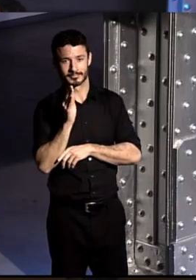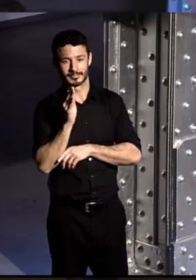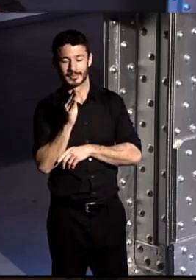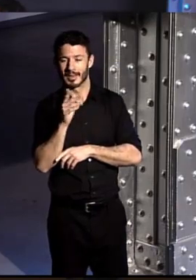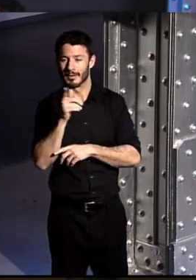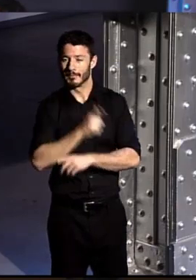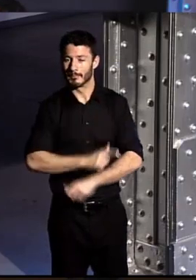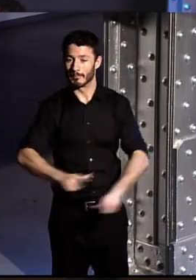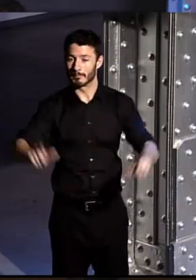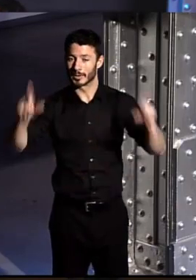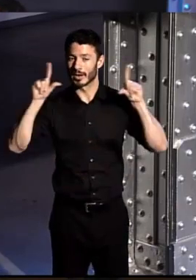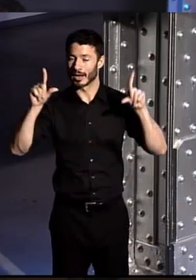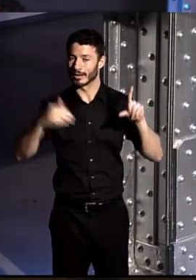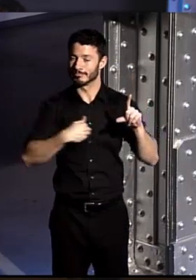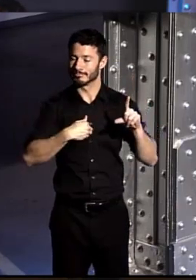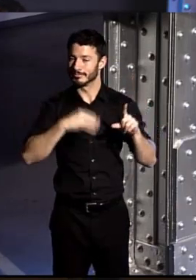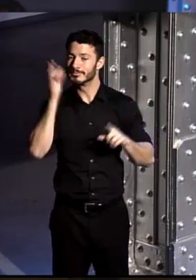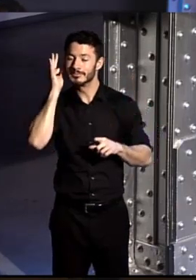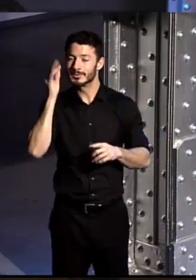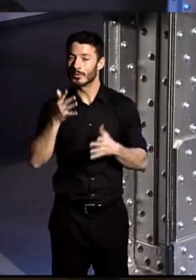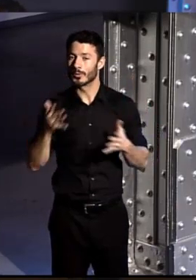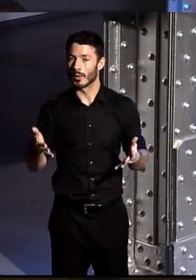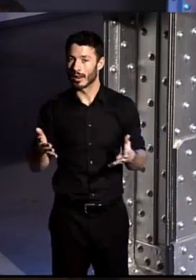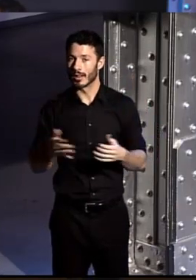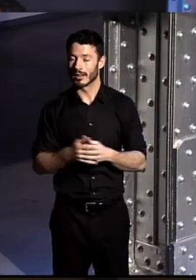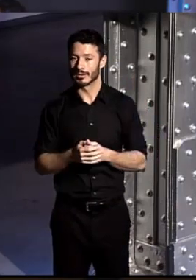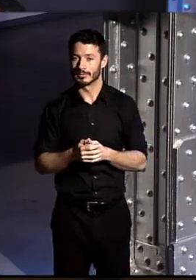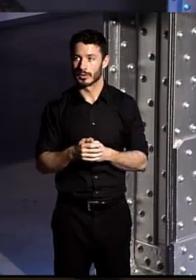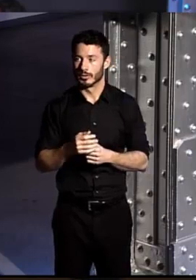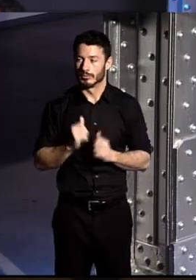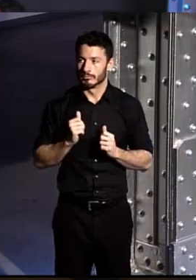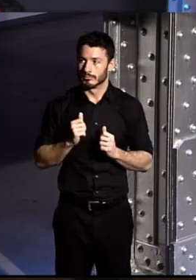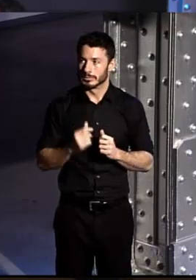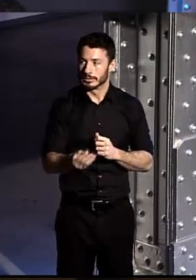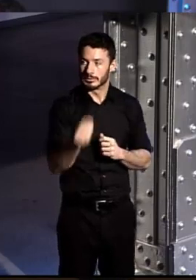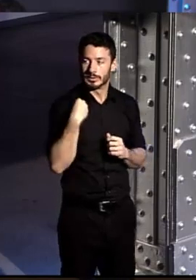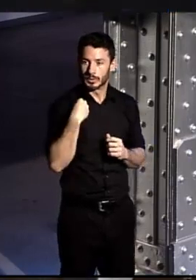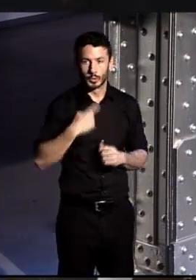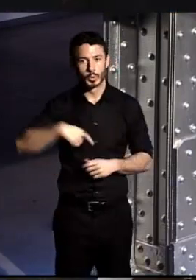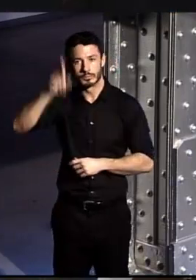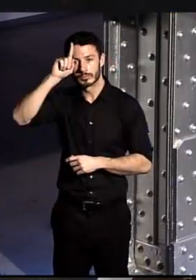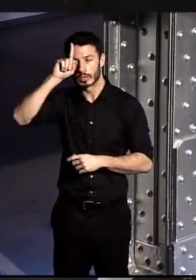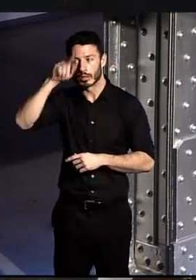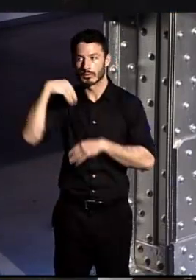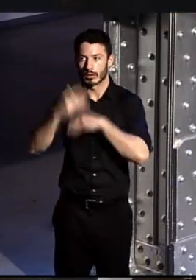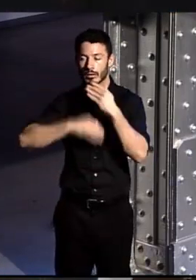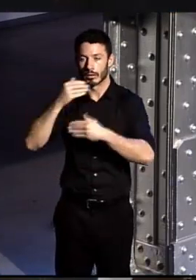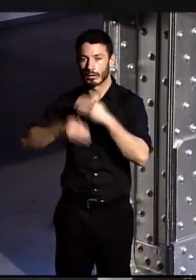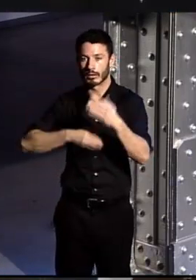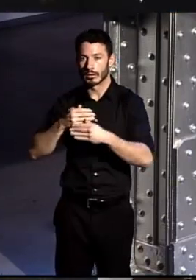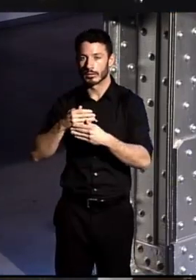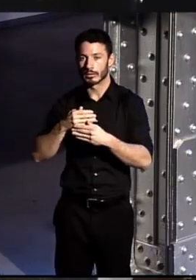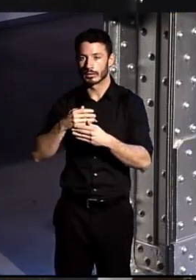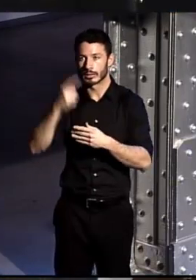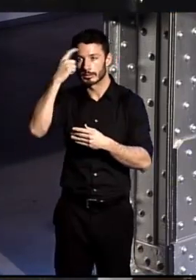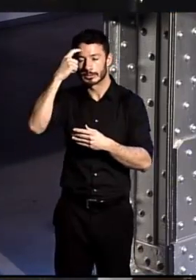qué personaje tiene un lado femenino. Y así en principio cuando lo has dicho digo, uy, pues no lo sé. Pero sí, después cuando habéis seguido hablando he